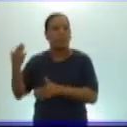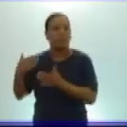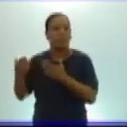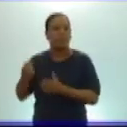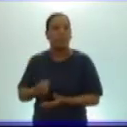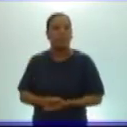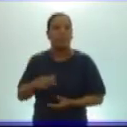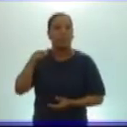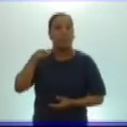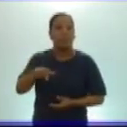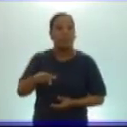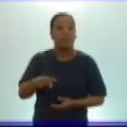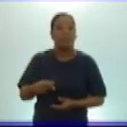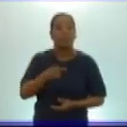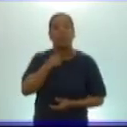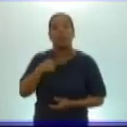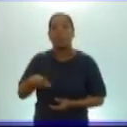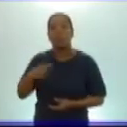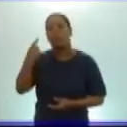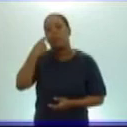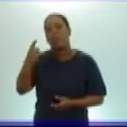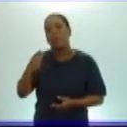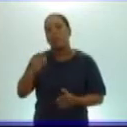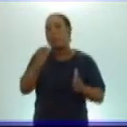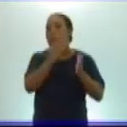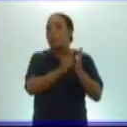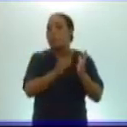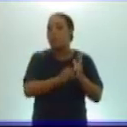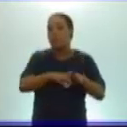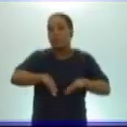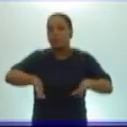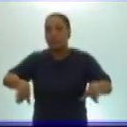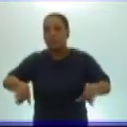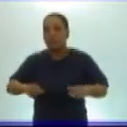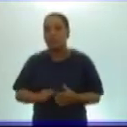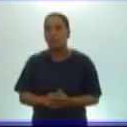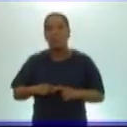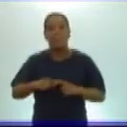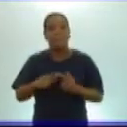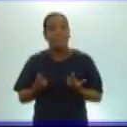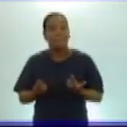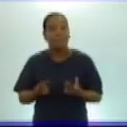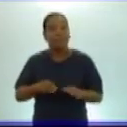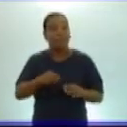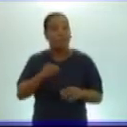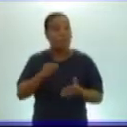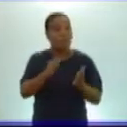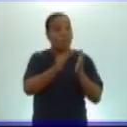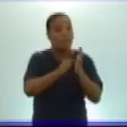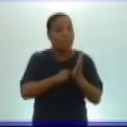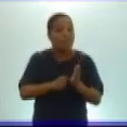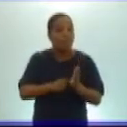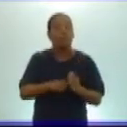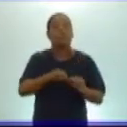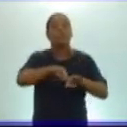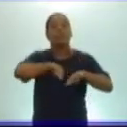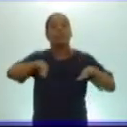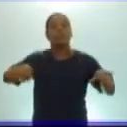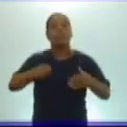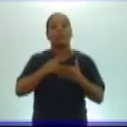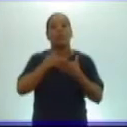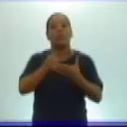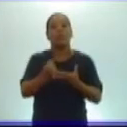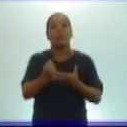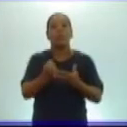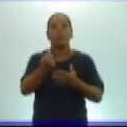esos casos también vamos a aplicar una operación de decantación, pero la operación de decantación con ayuda del embudo